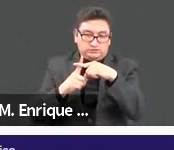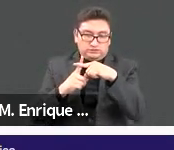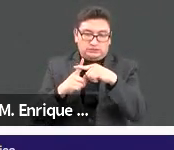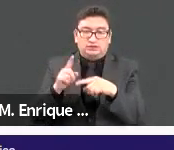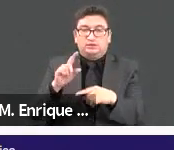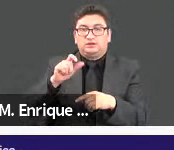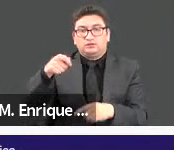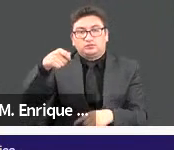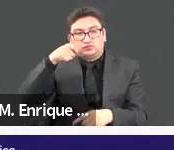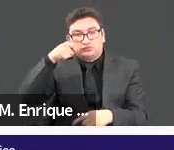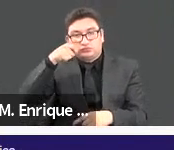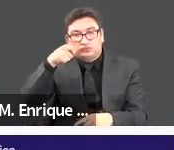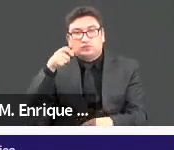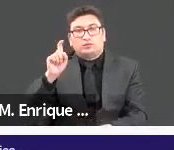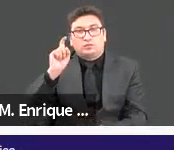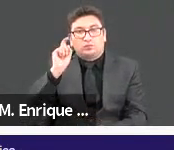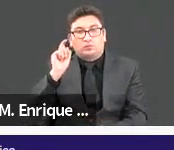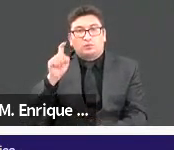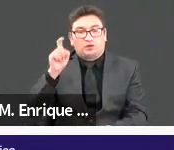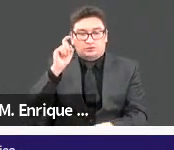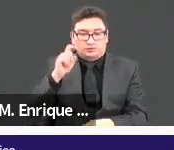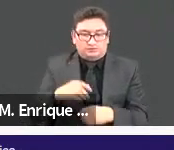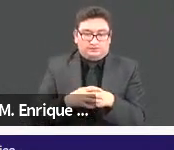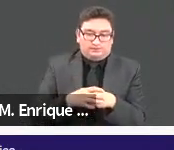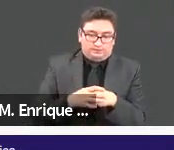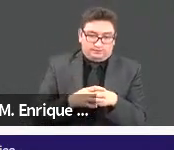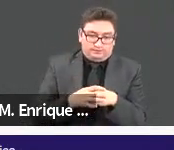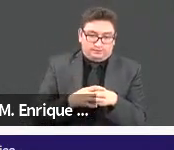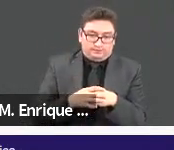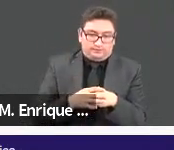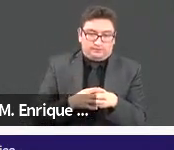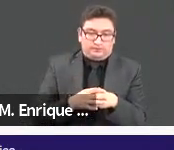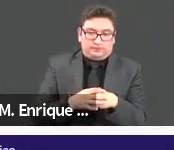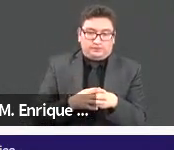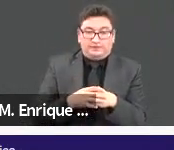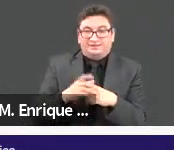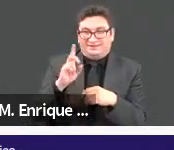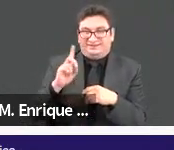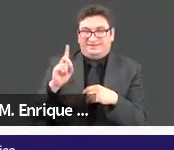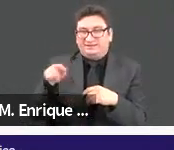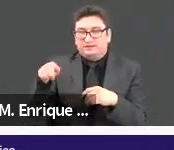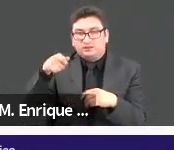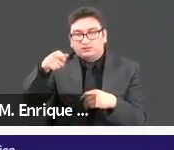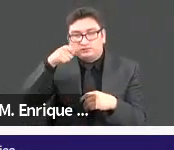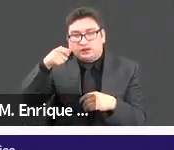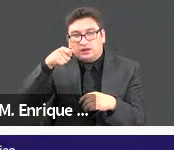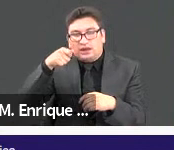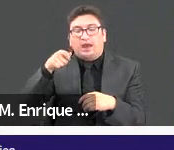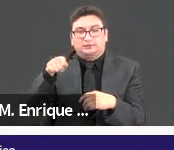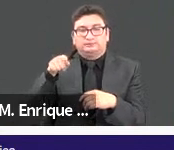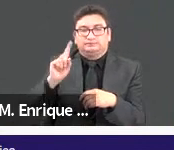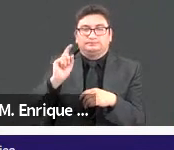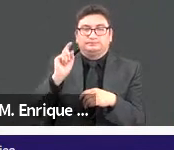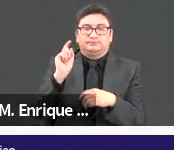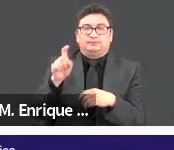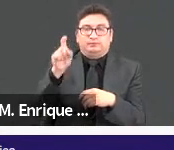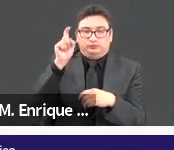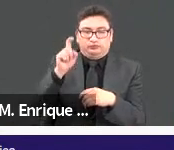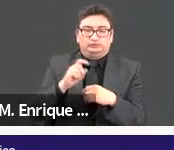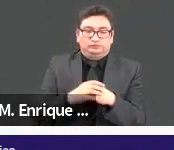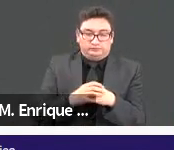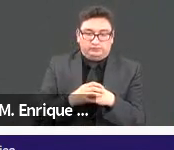consulta. Y ahora en la pequeña lupa que aparece en la parte superior derecha de nuestra pantalla, le damos un clic